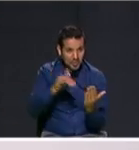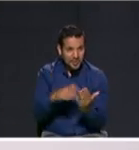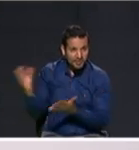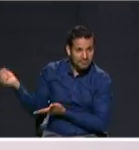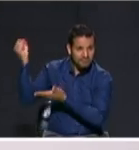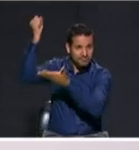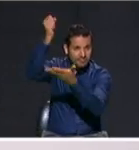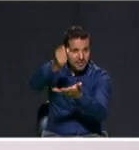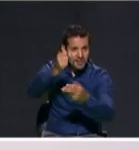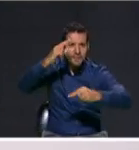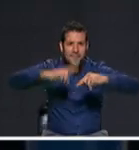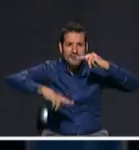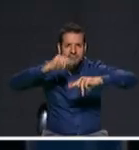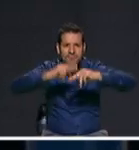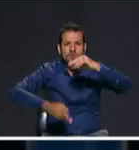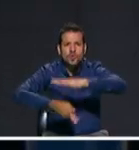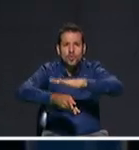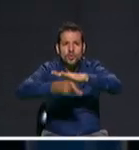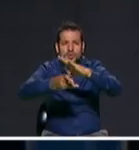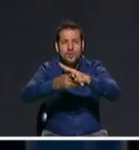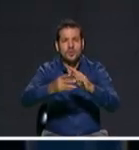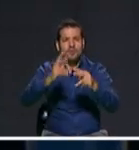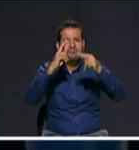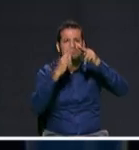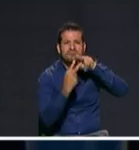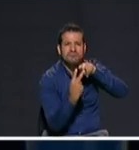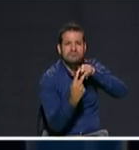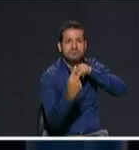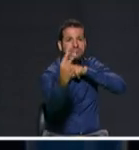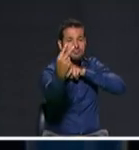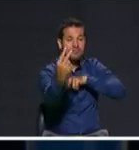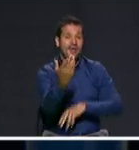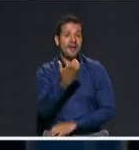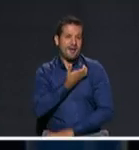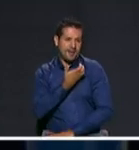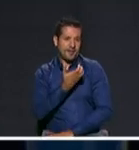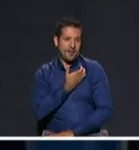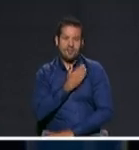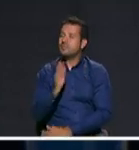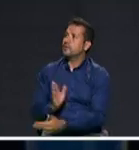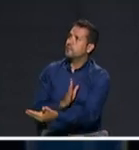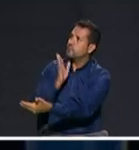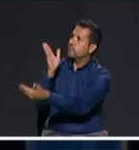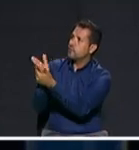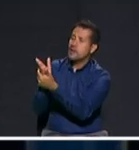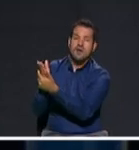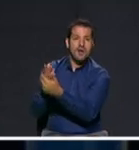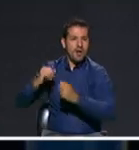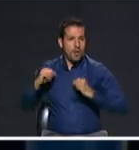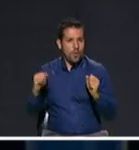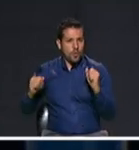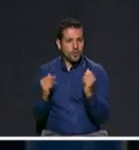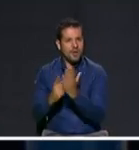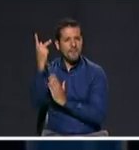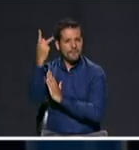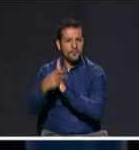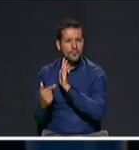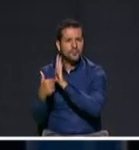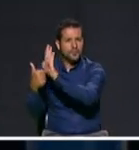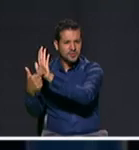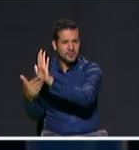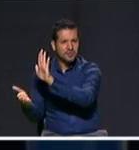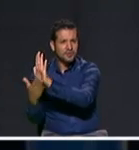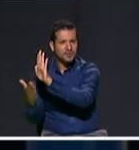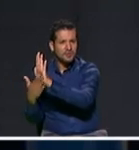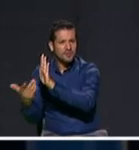destinación de recursos para esa hora el alcalde de la ciudad llevó ese recurso a bogotá frente al proyecto y estamos convencidos que mínimo